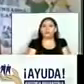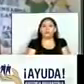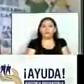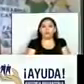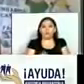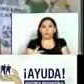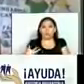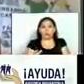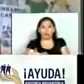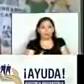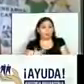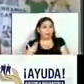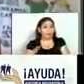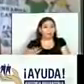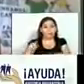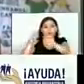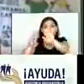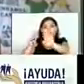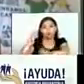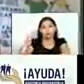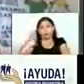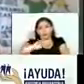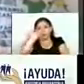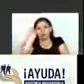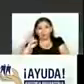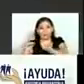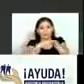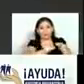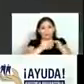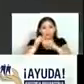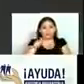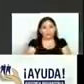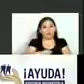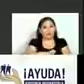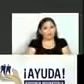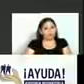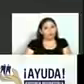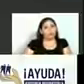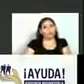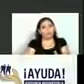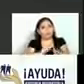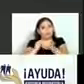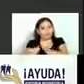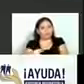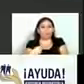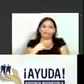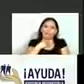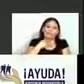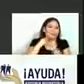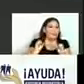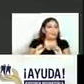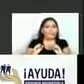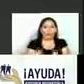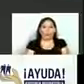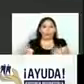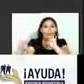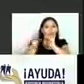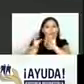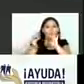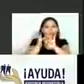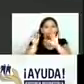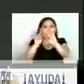esfuerzo Es del 67% De los docentes A nivel nacional El resto Han tenido Algunas limitaciones De conectividad Para